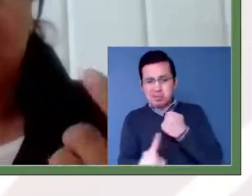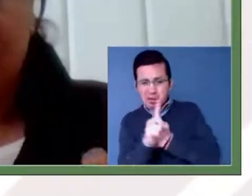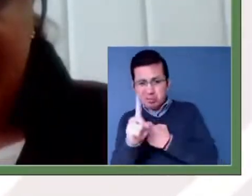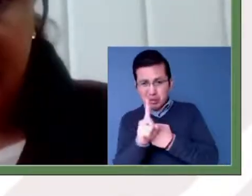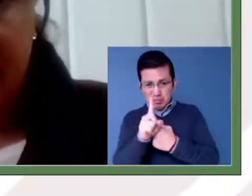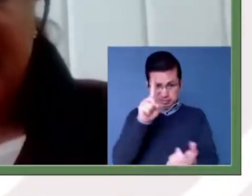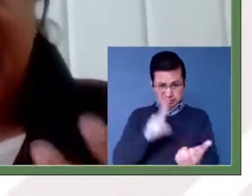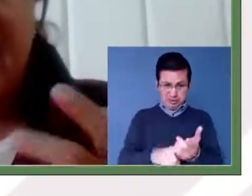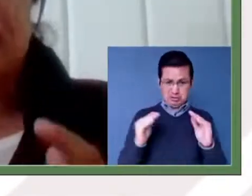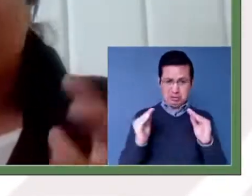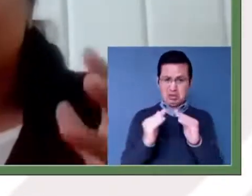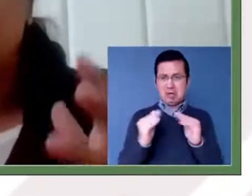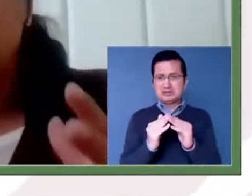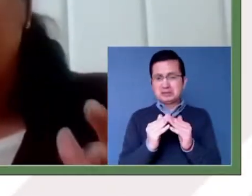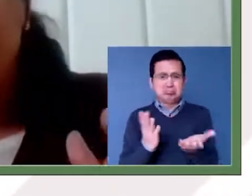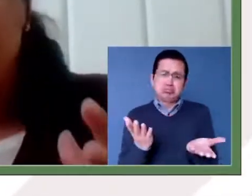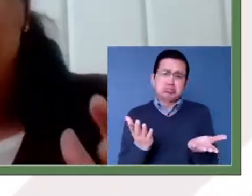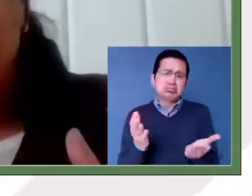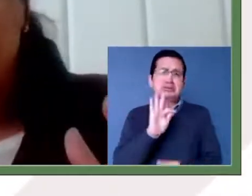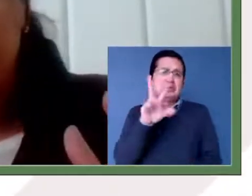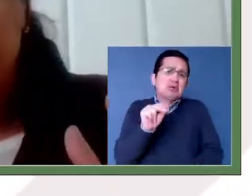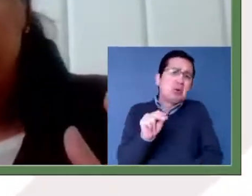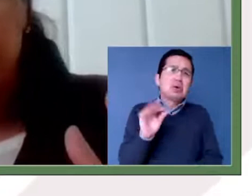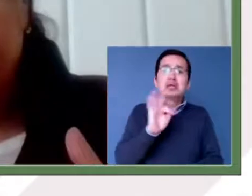la comunidad,